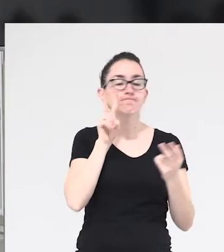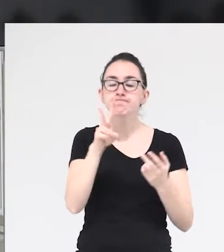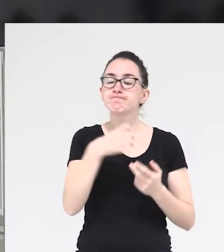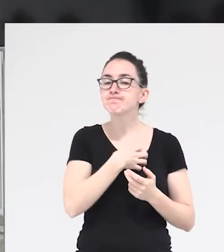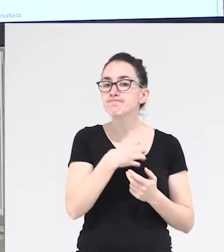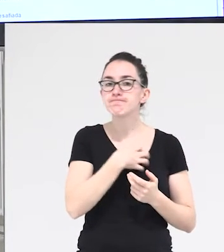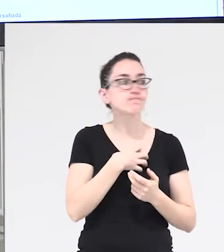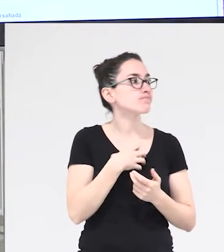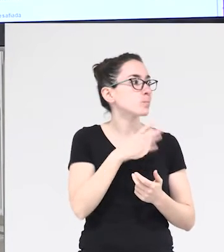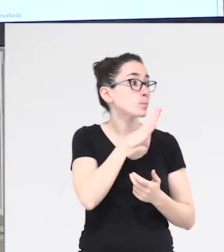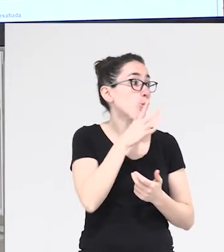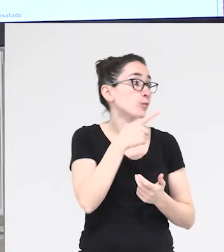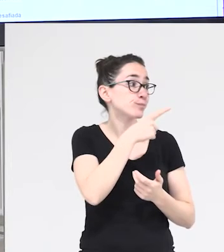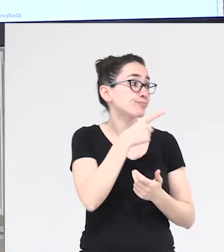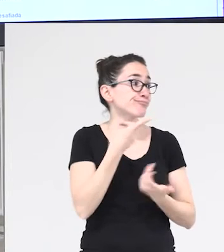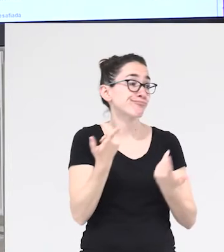ver